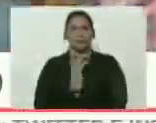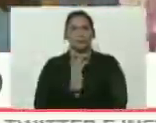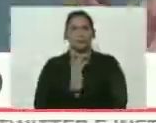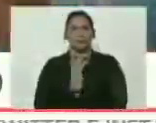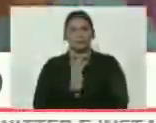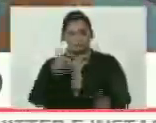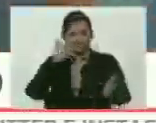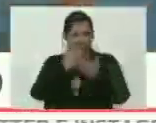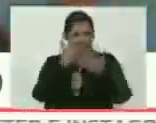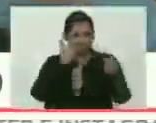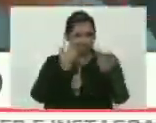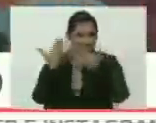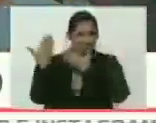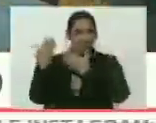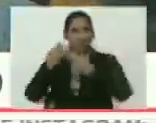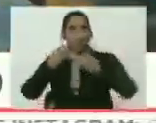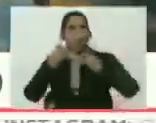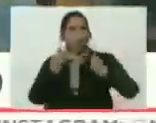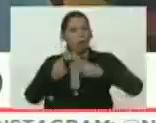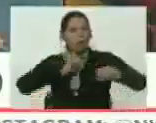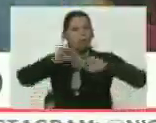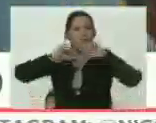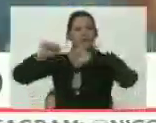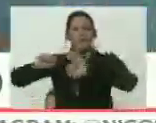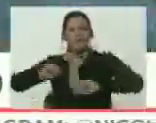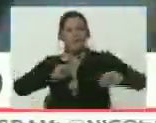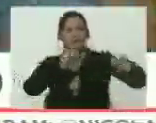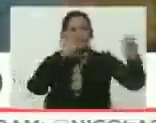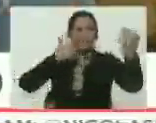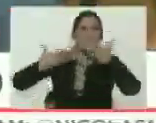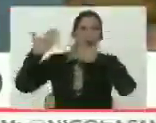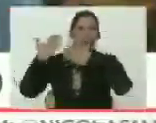Mira, mira, mira, mira, mira cómo se mueve, mira cómo se mueve, mira.